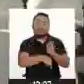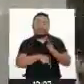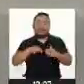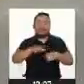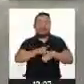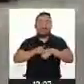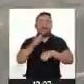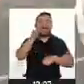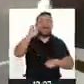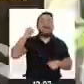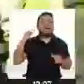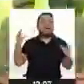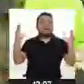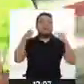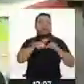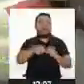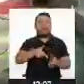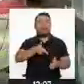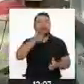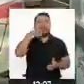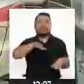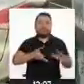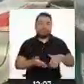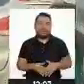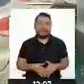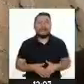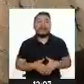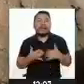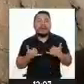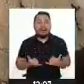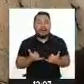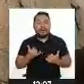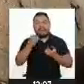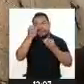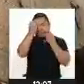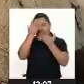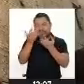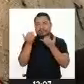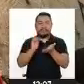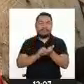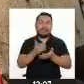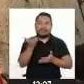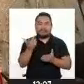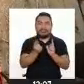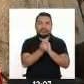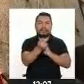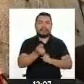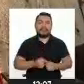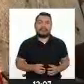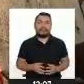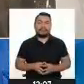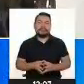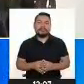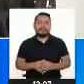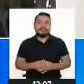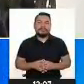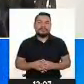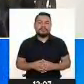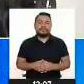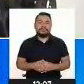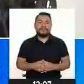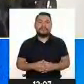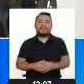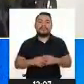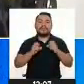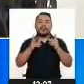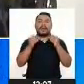Lince ayer. Entonces, vamos a continuar aquí para que él siga brindándonos información. Volvemos contigo, Estudios. Muy bien,